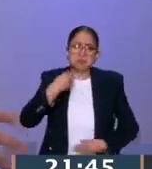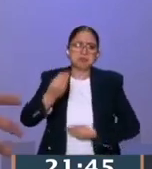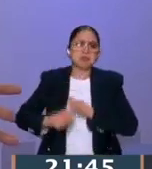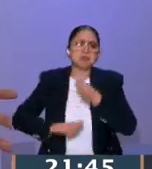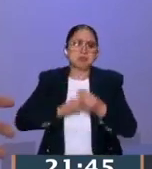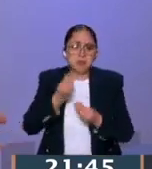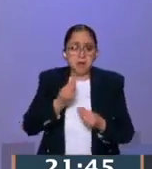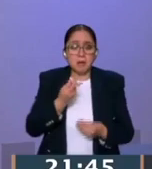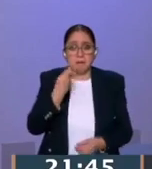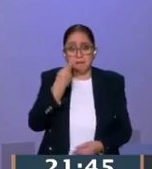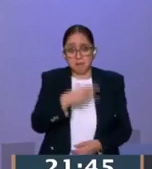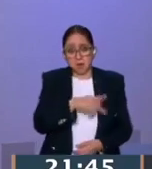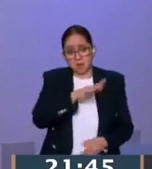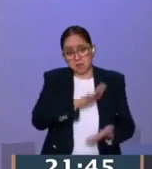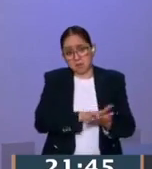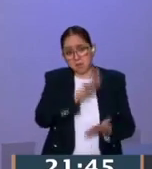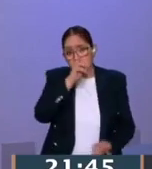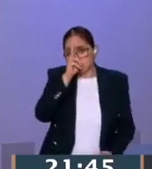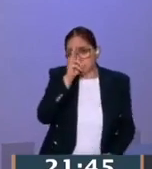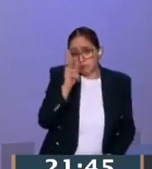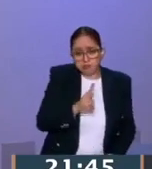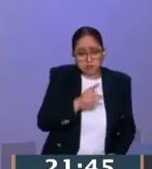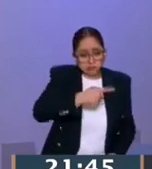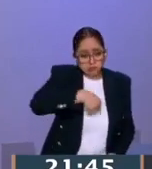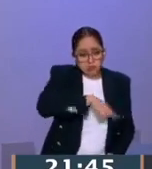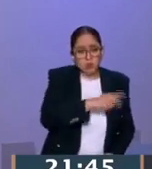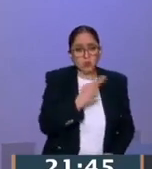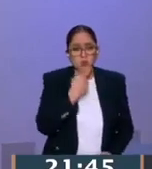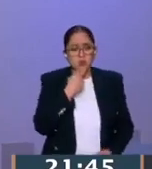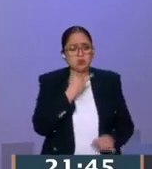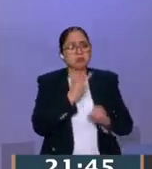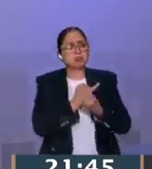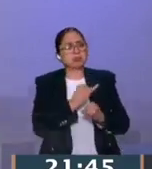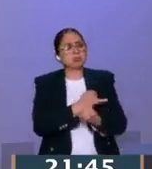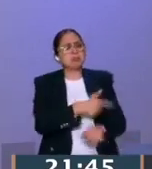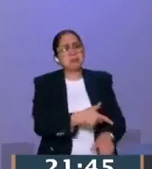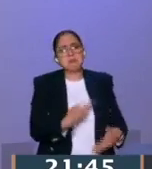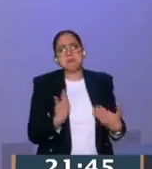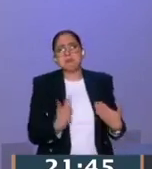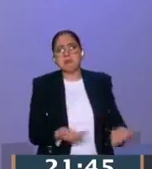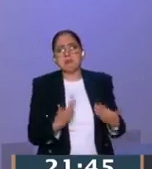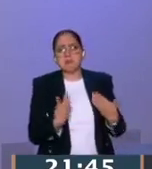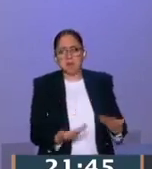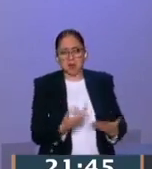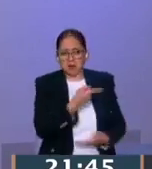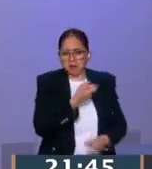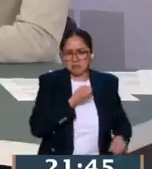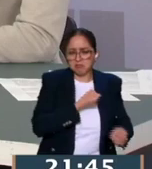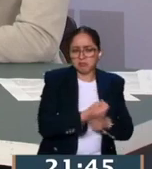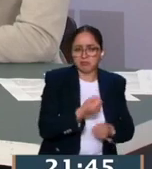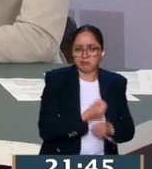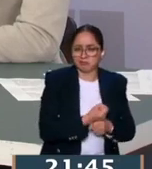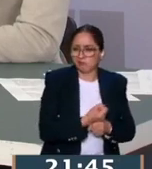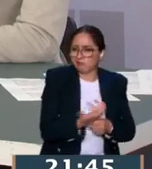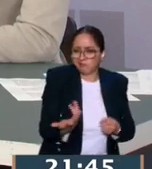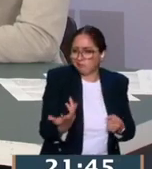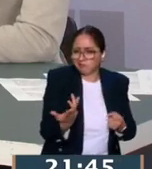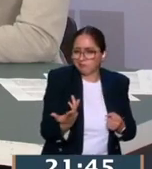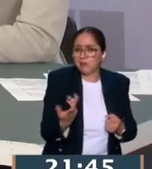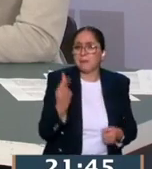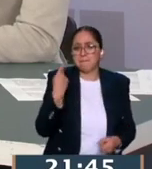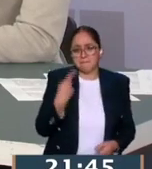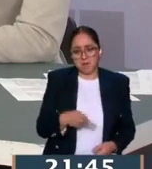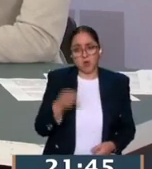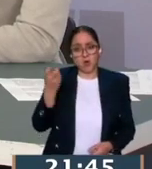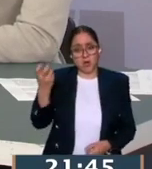que desde las redes sociales, como ya lo vimos, se legitimaran ese tipo de acciones, esos golpes. Claro, sin duda alguna una